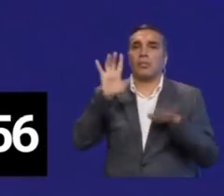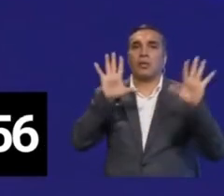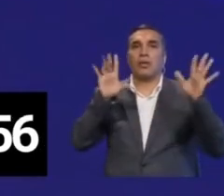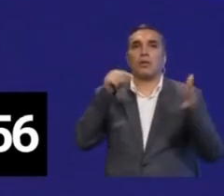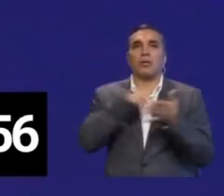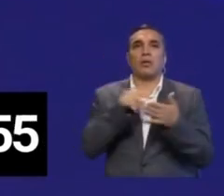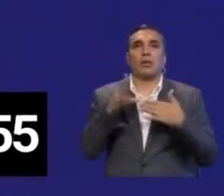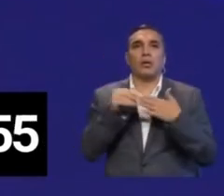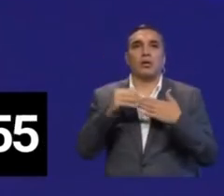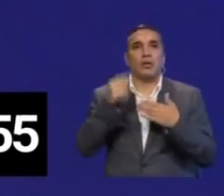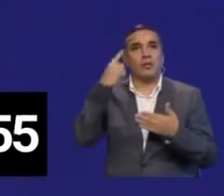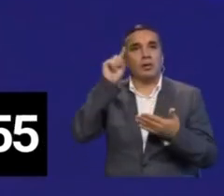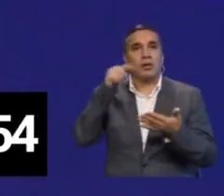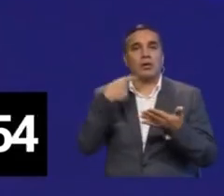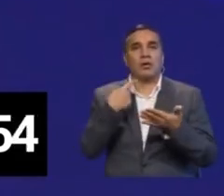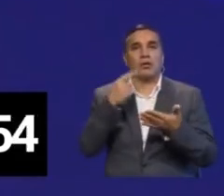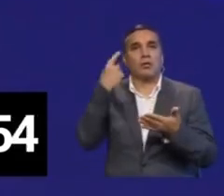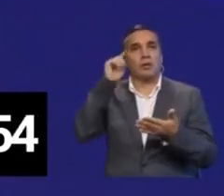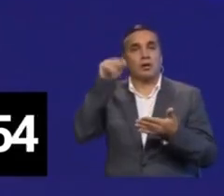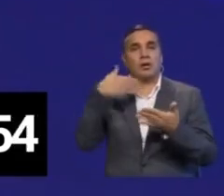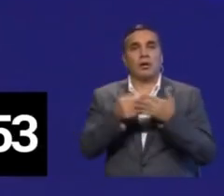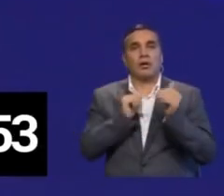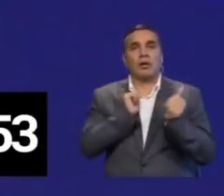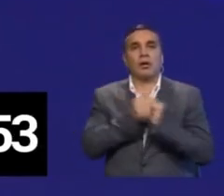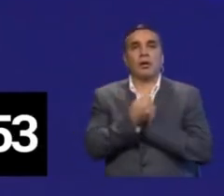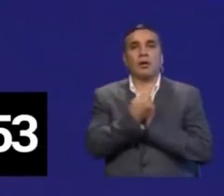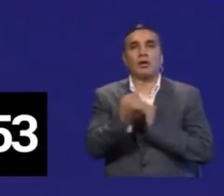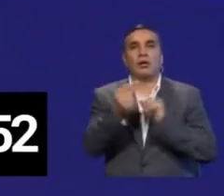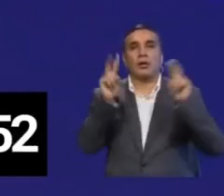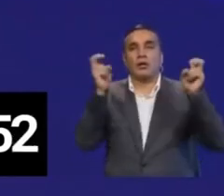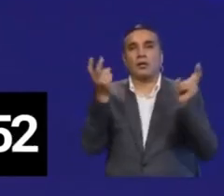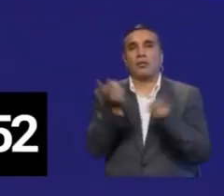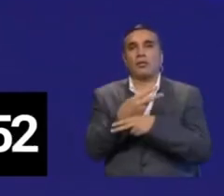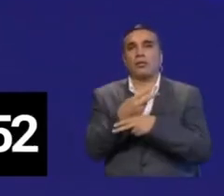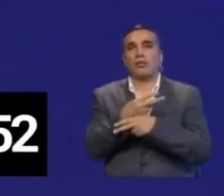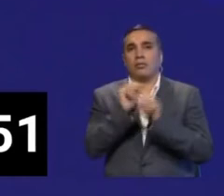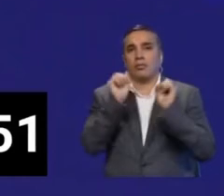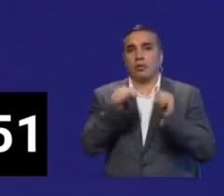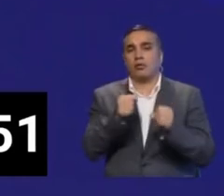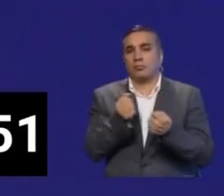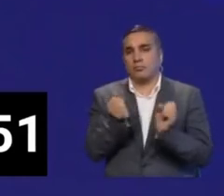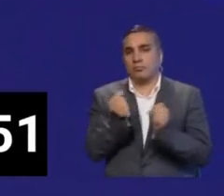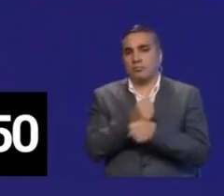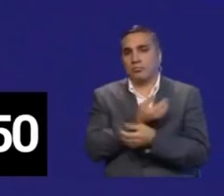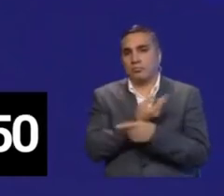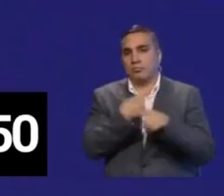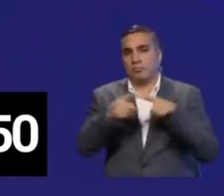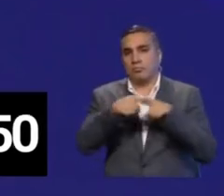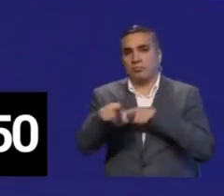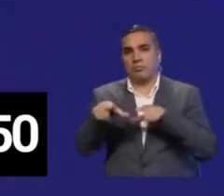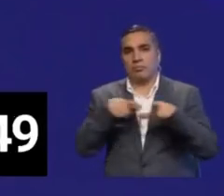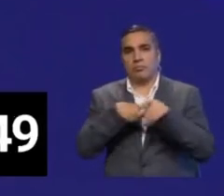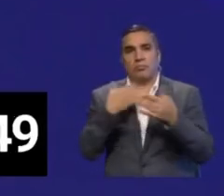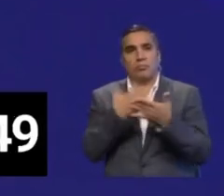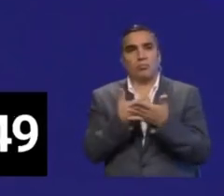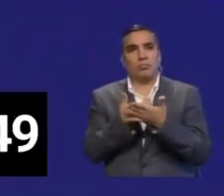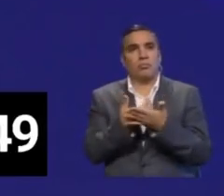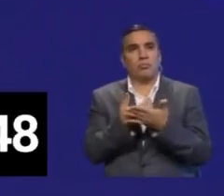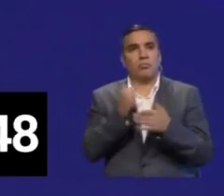mil dólares para cada unidad productiva que lo puedan desarrollar en diferentes sectores de la economía del